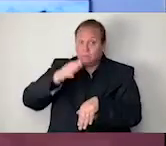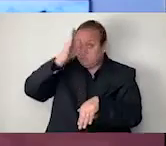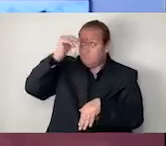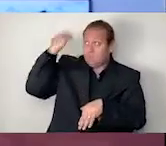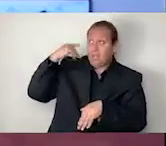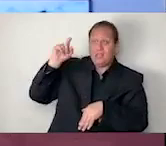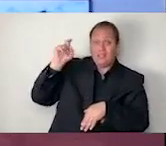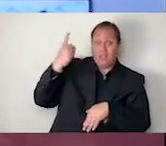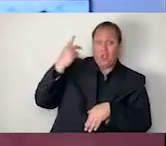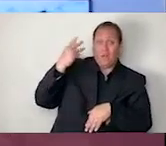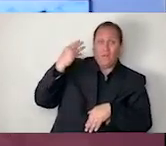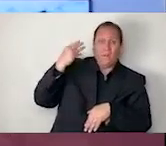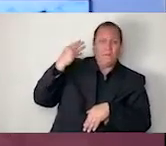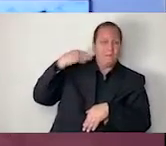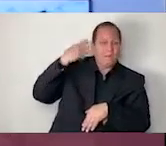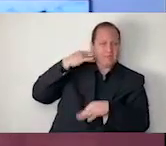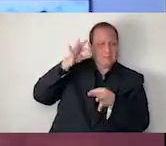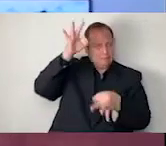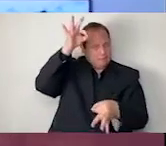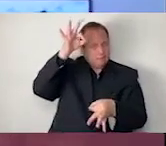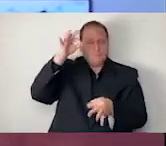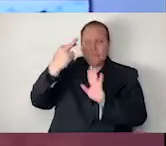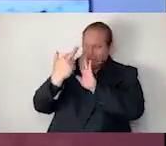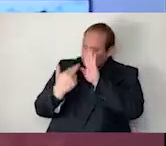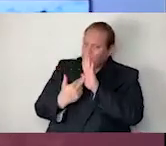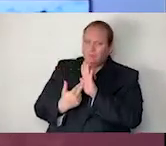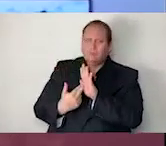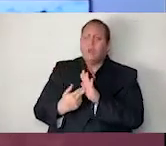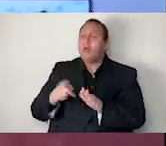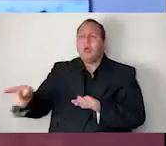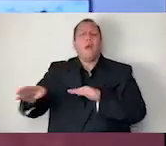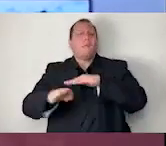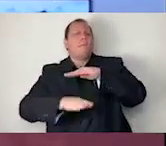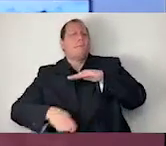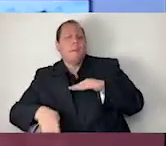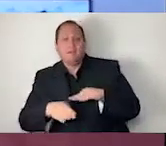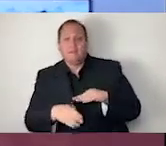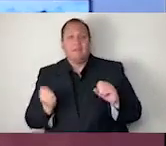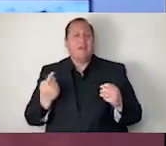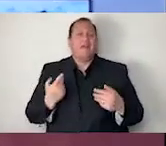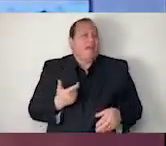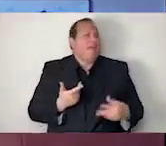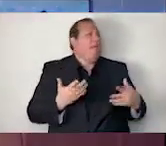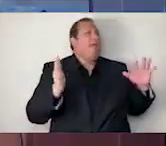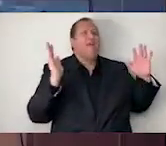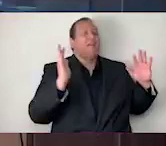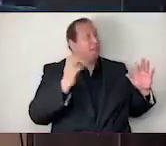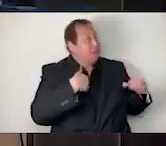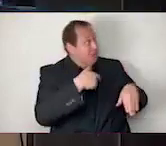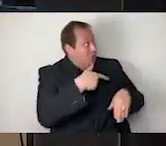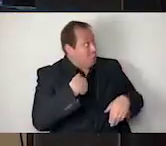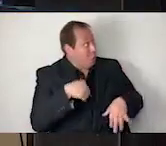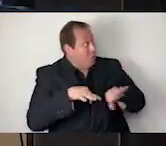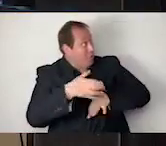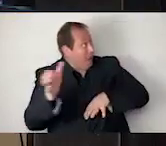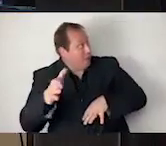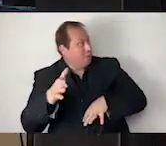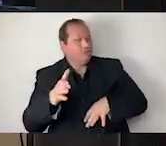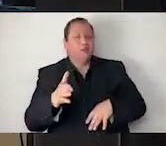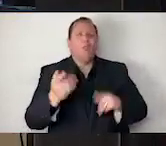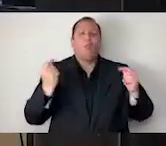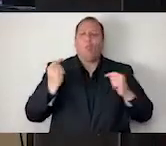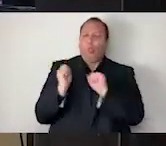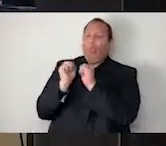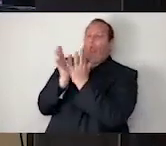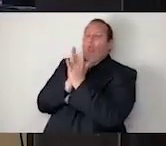sean esenciales no quiere decir que violan en las leyes de los reglamentos de salubridad y salida o sea tiene que